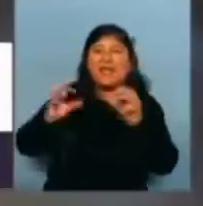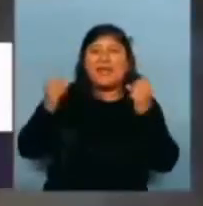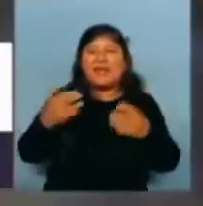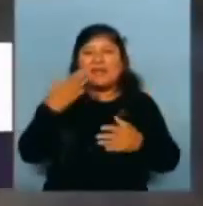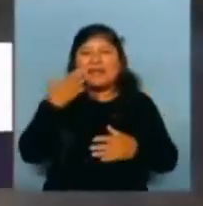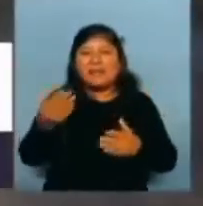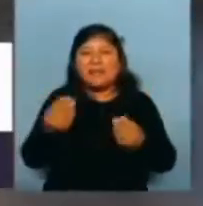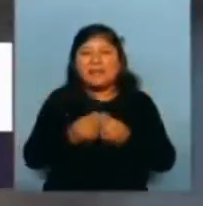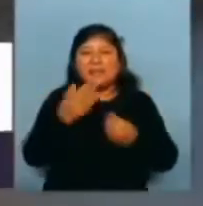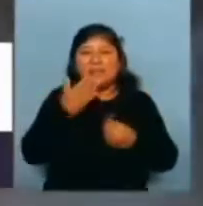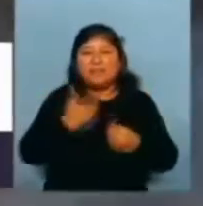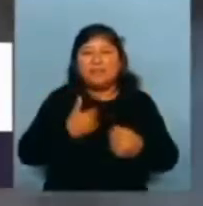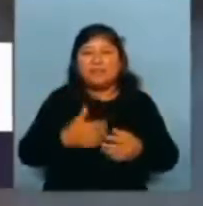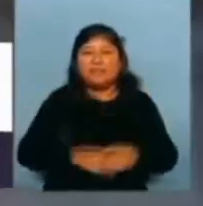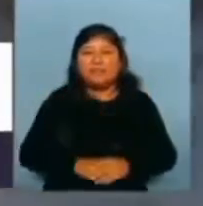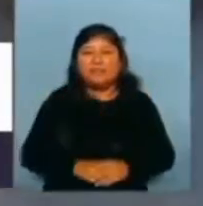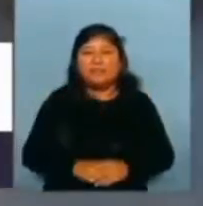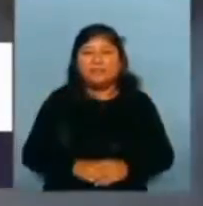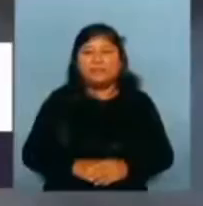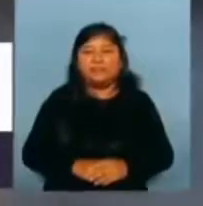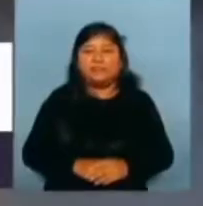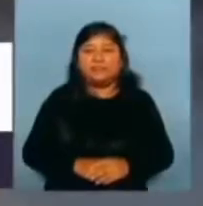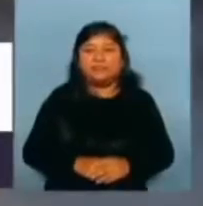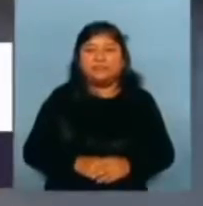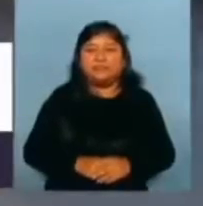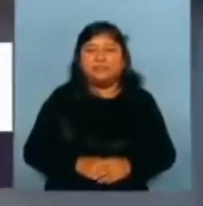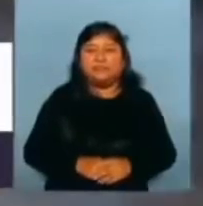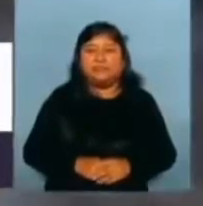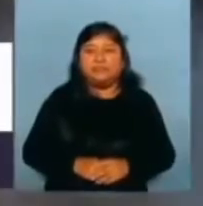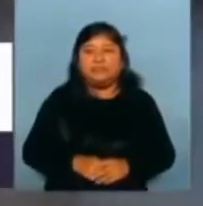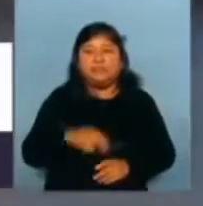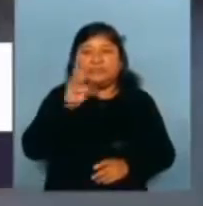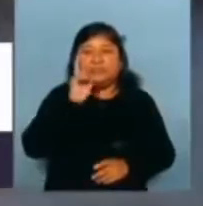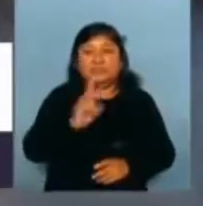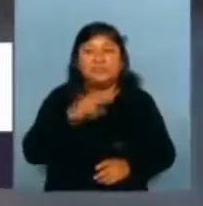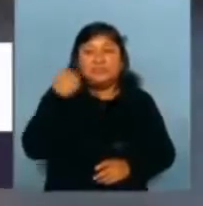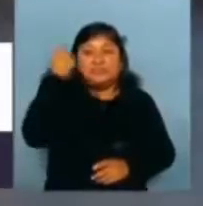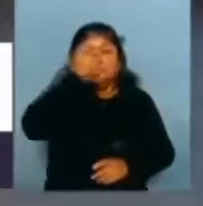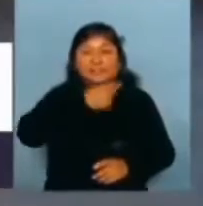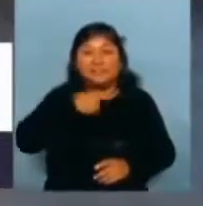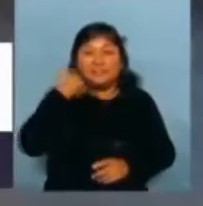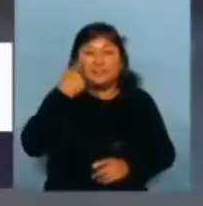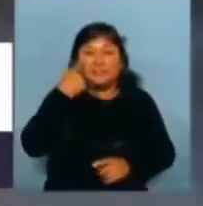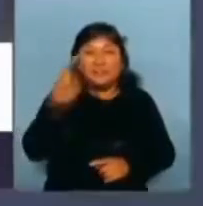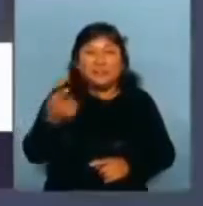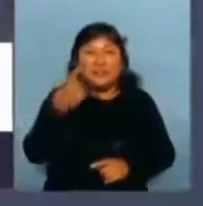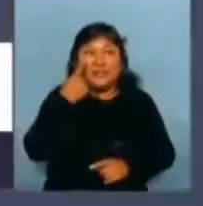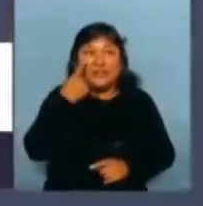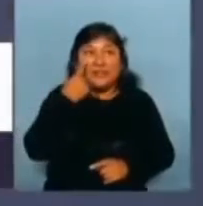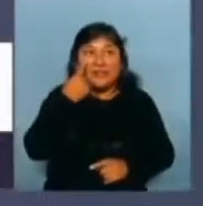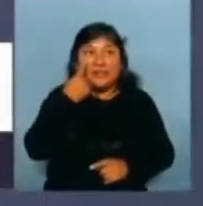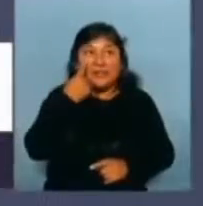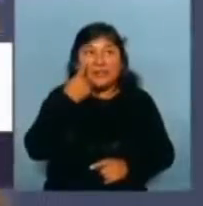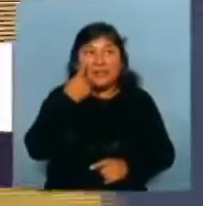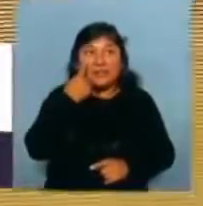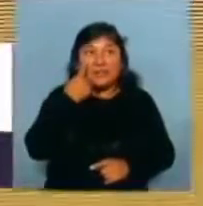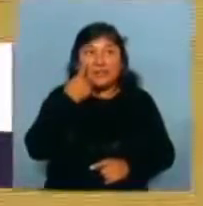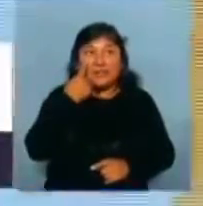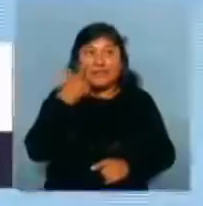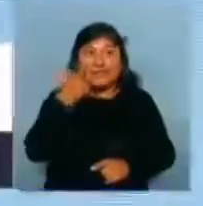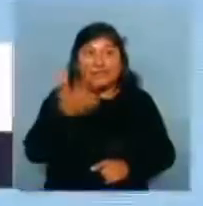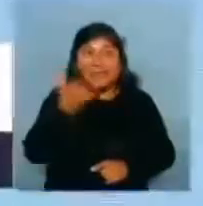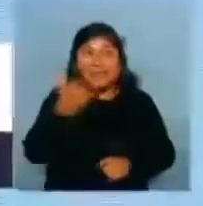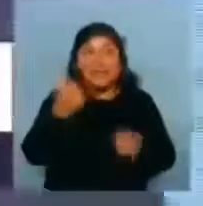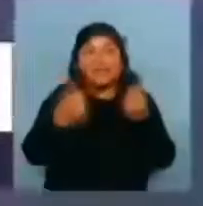muchísimas gracias. Bueno, no sé si se puede ver el rostro así más cerca de Brenda Carabajal, que queda todavía